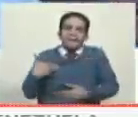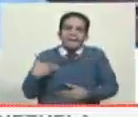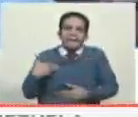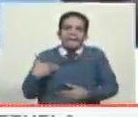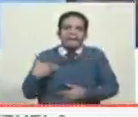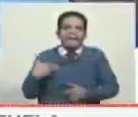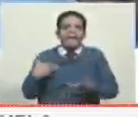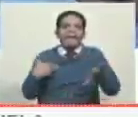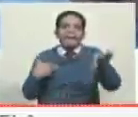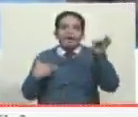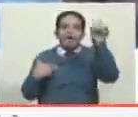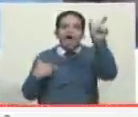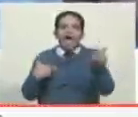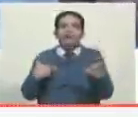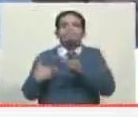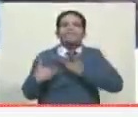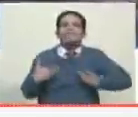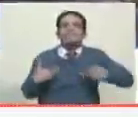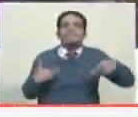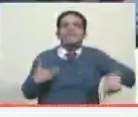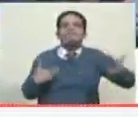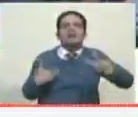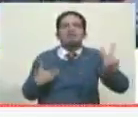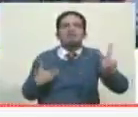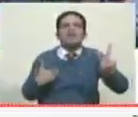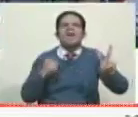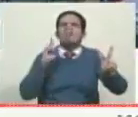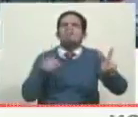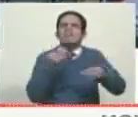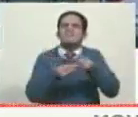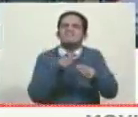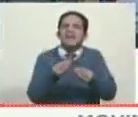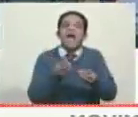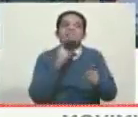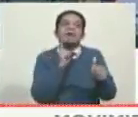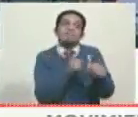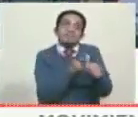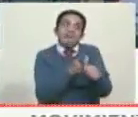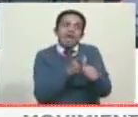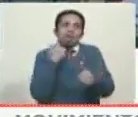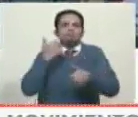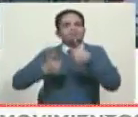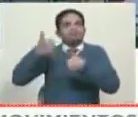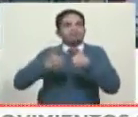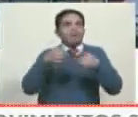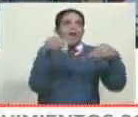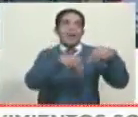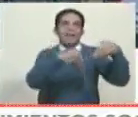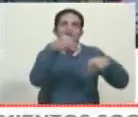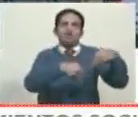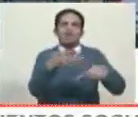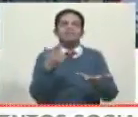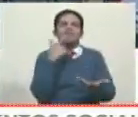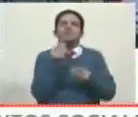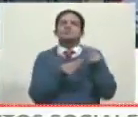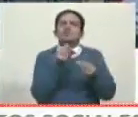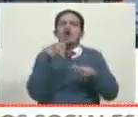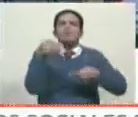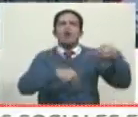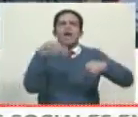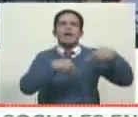presidente de la república en venezuela debe ganar primero unas elecciones y una elección se gana saben con